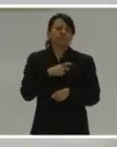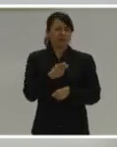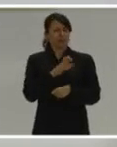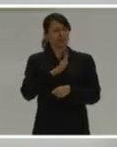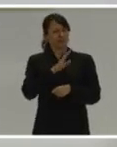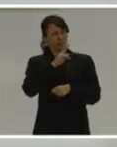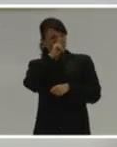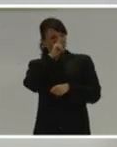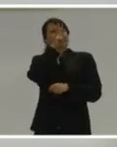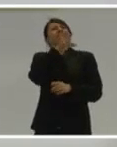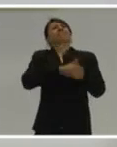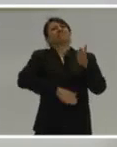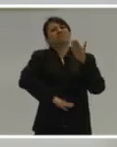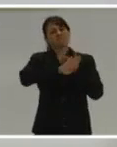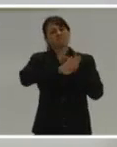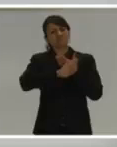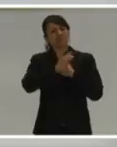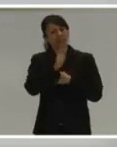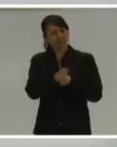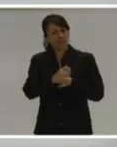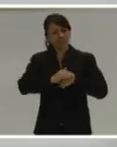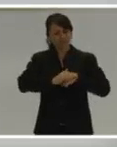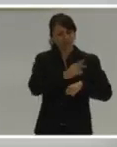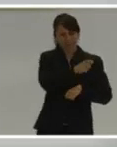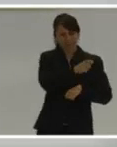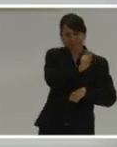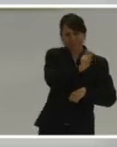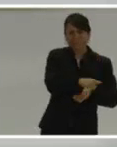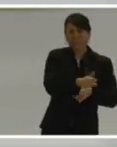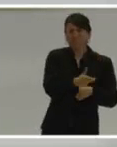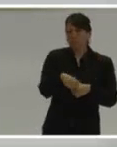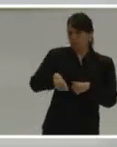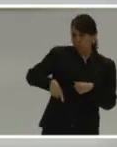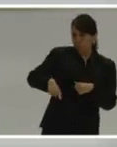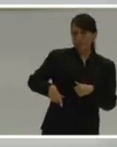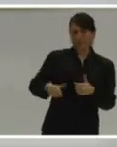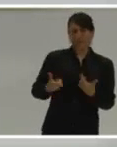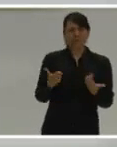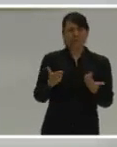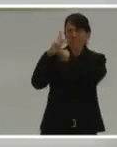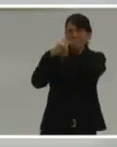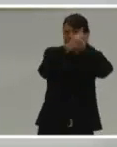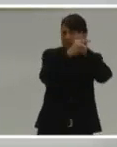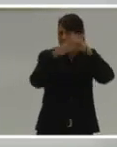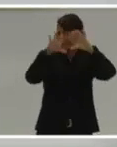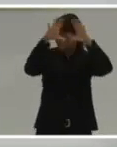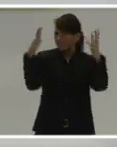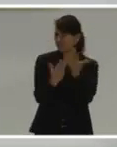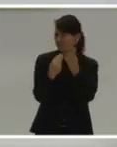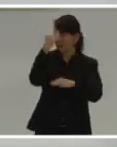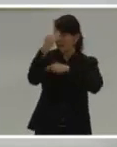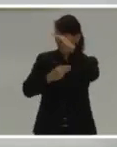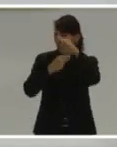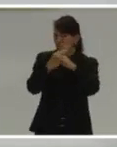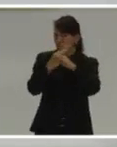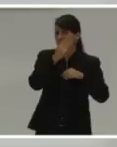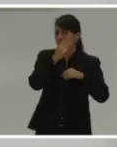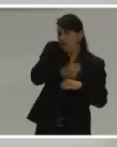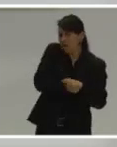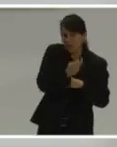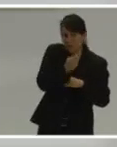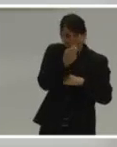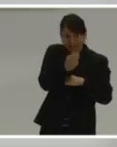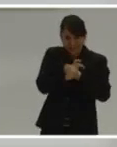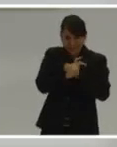los estados-nación. A nivel del mundo, la conformación de los estados-nación